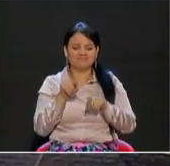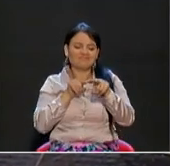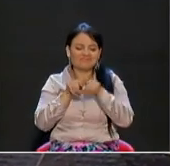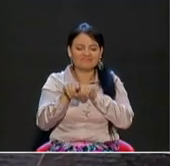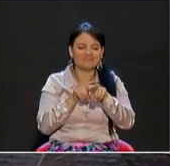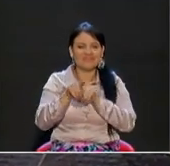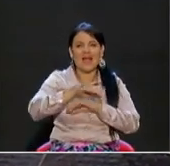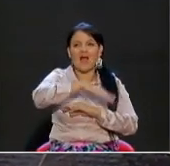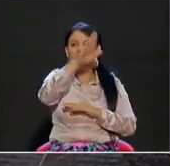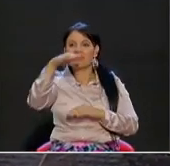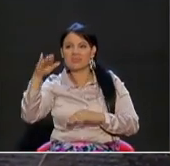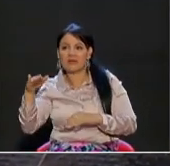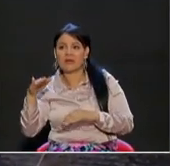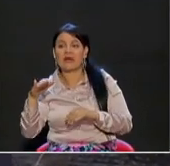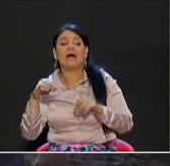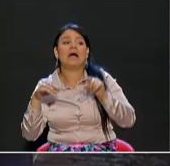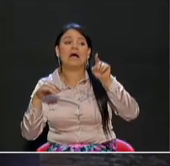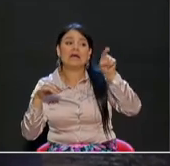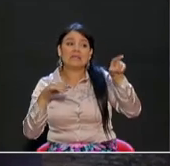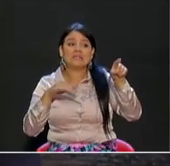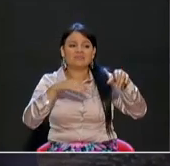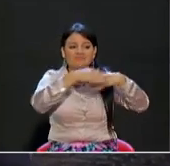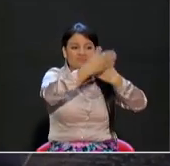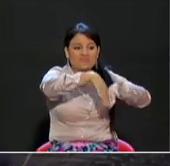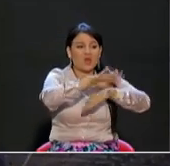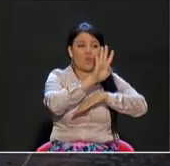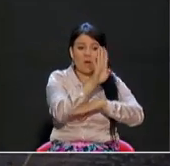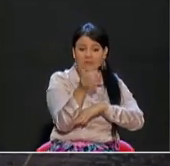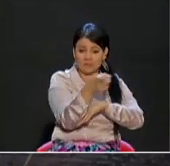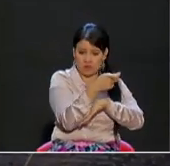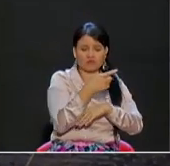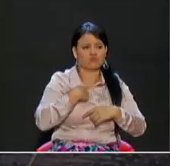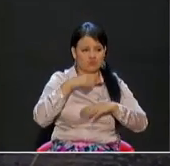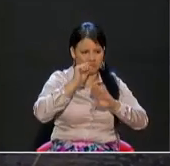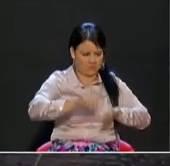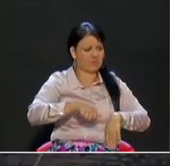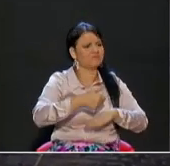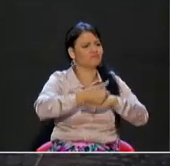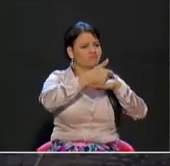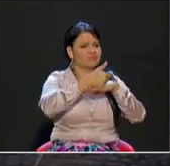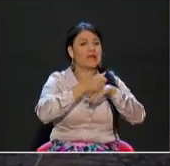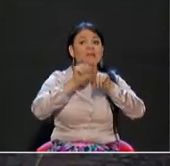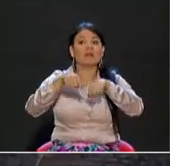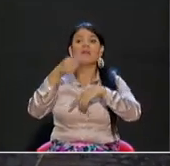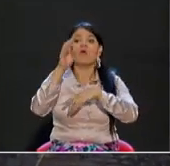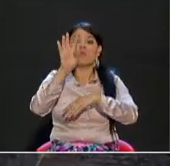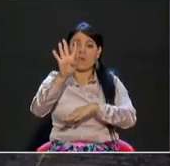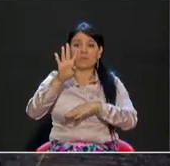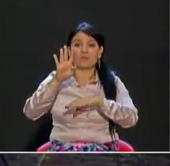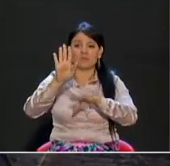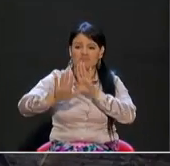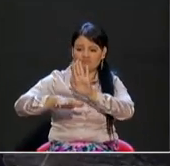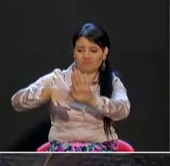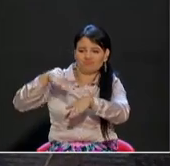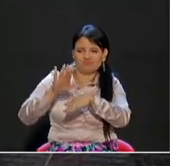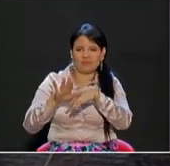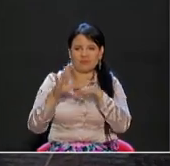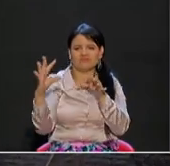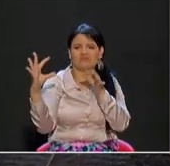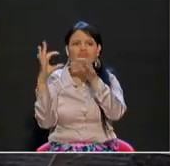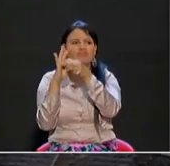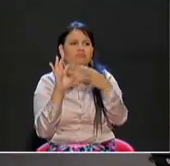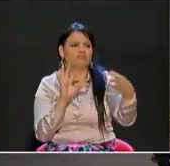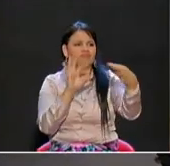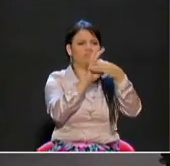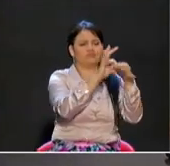sin dejar las 4g donde será el gerente de antioquia y las placas huellas como la gran alternativa para conectar el campo en